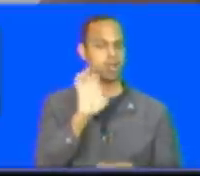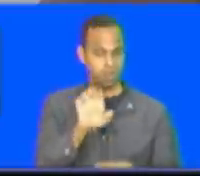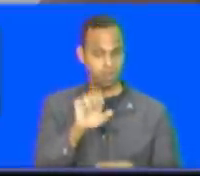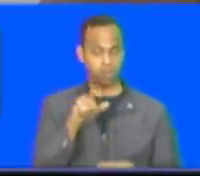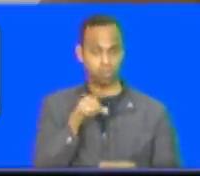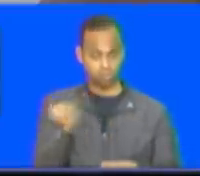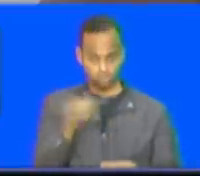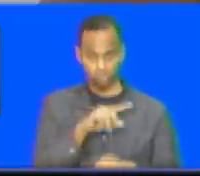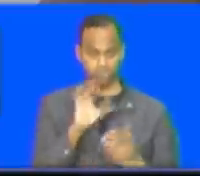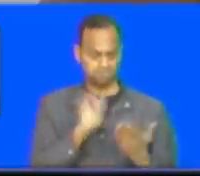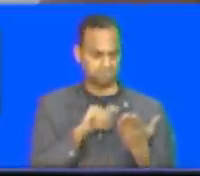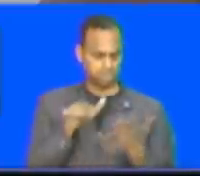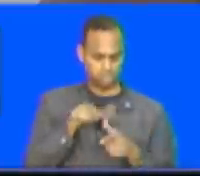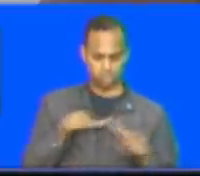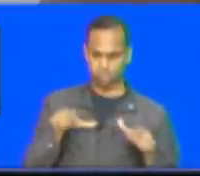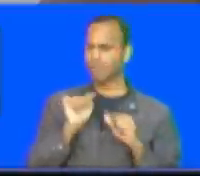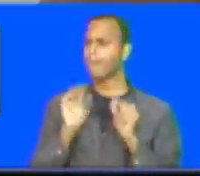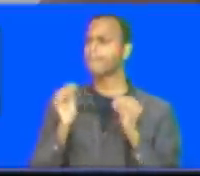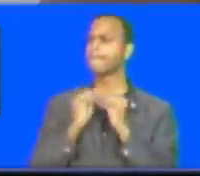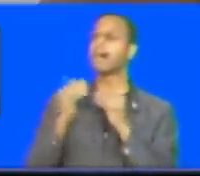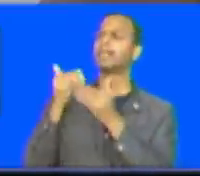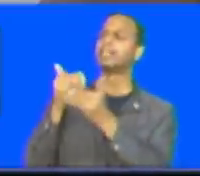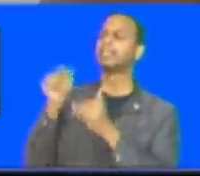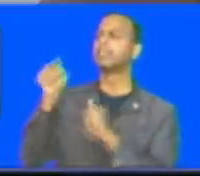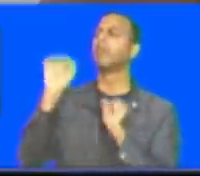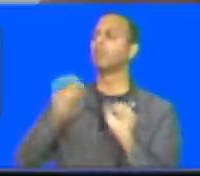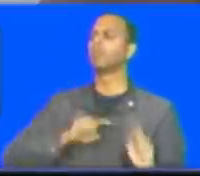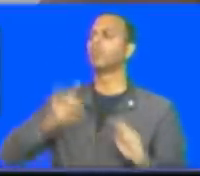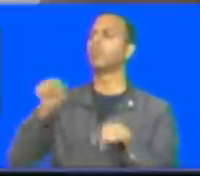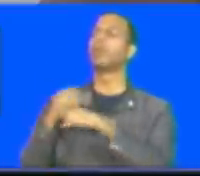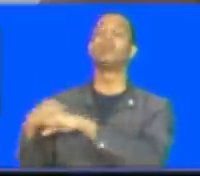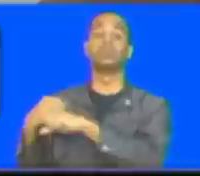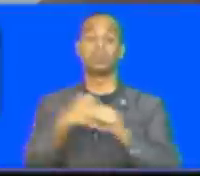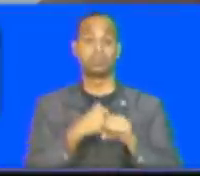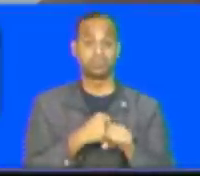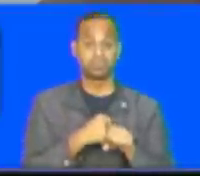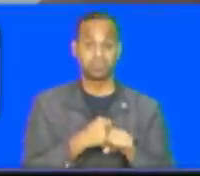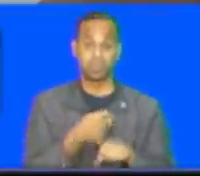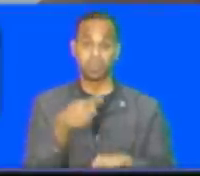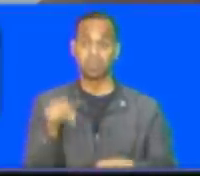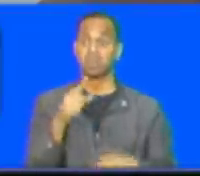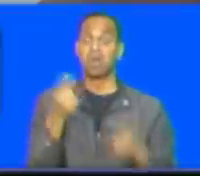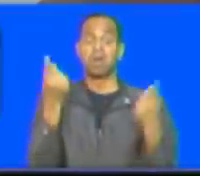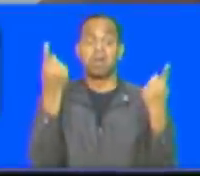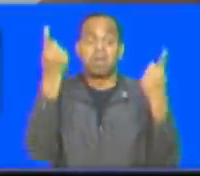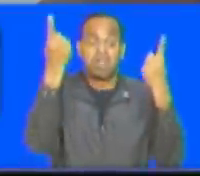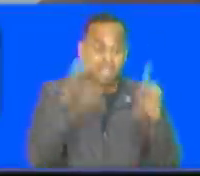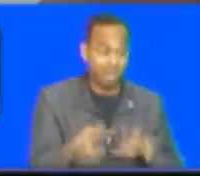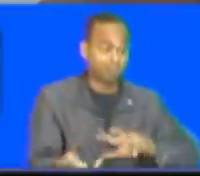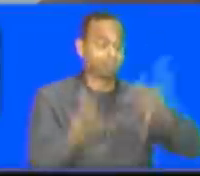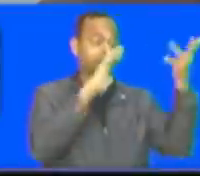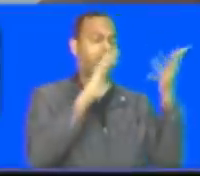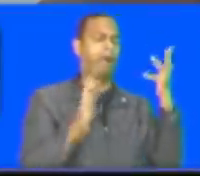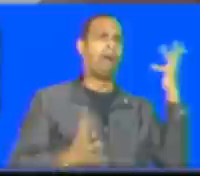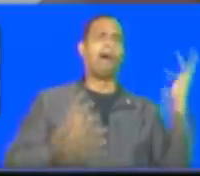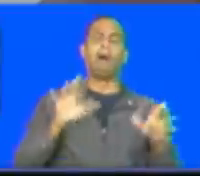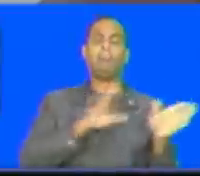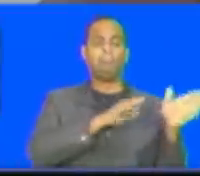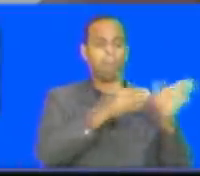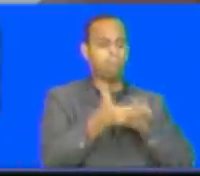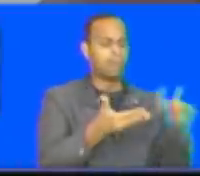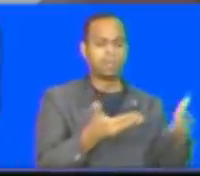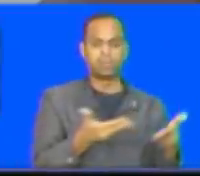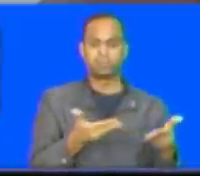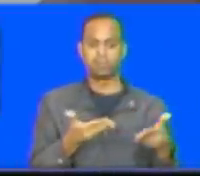lo ubica al albergue oficial más cercano. No hay excusa para que ocurran situaciones acá en el país, desde gracia que no sea